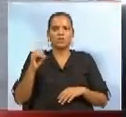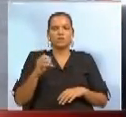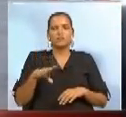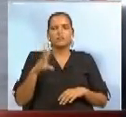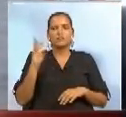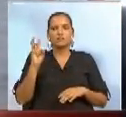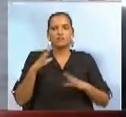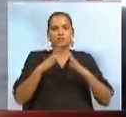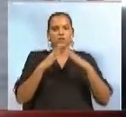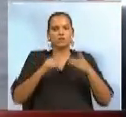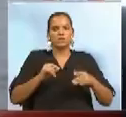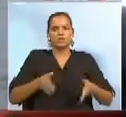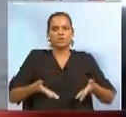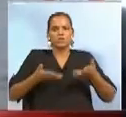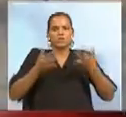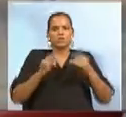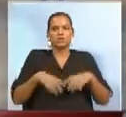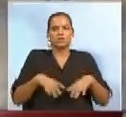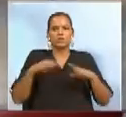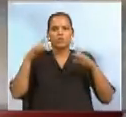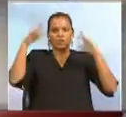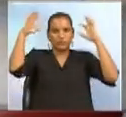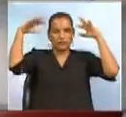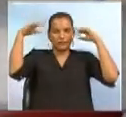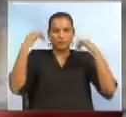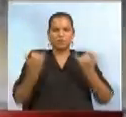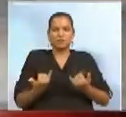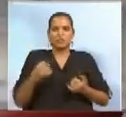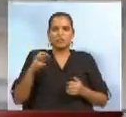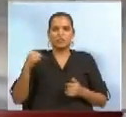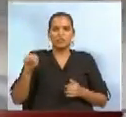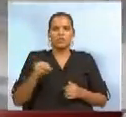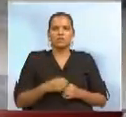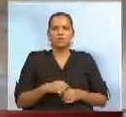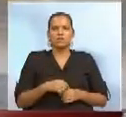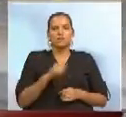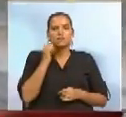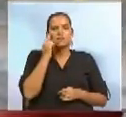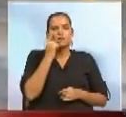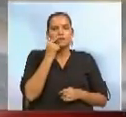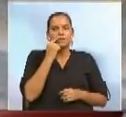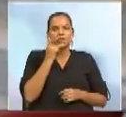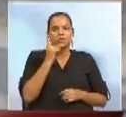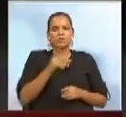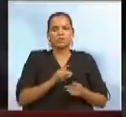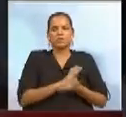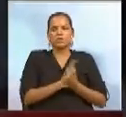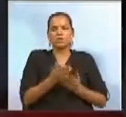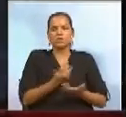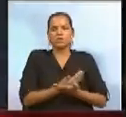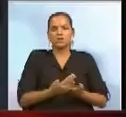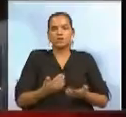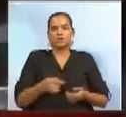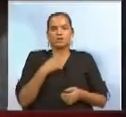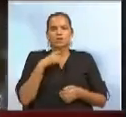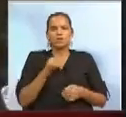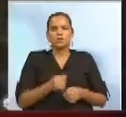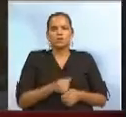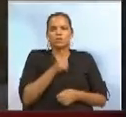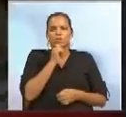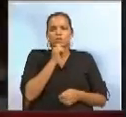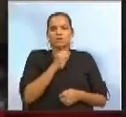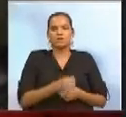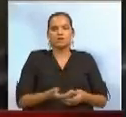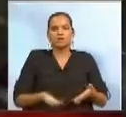se inundaron. Con la lluvia de este miércoles, Fernando Rivas cuenta que perdió sus electrodomésticos debido a la humedad.